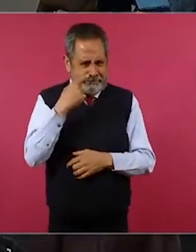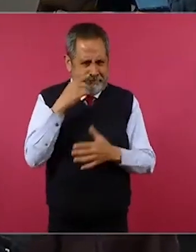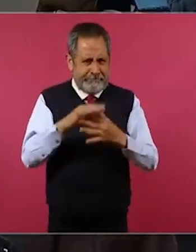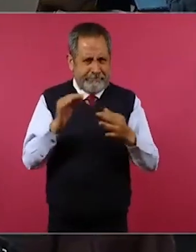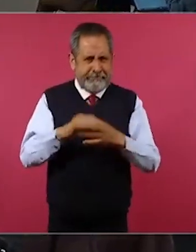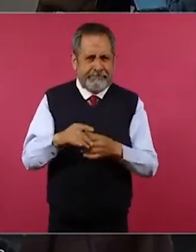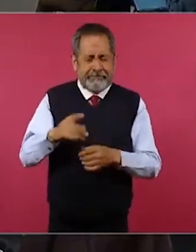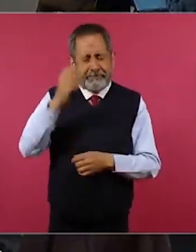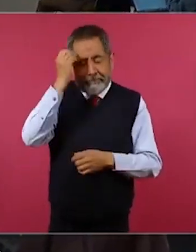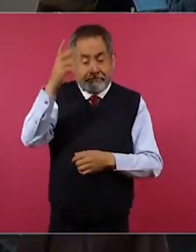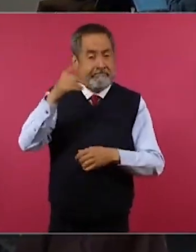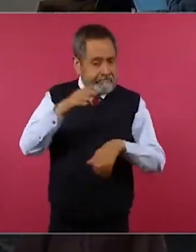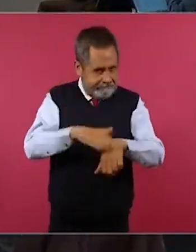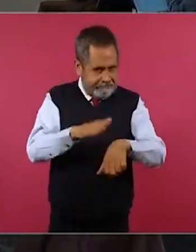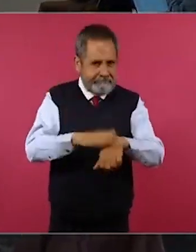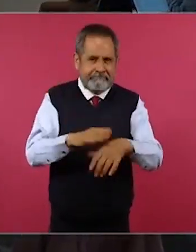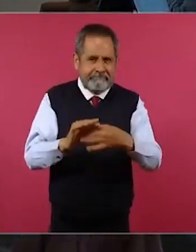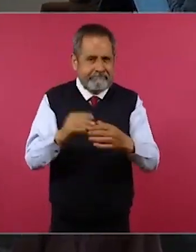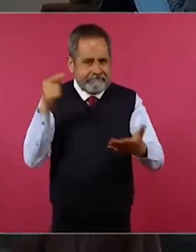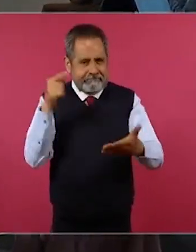Se me pasó